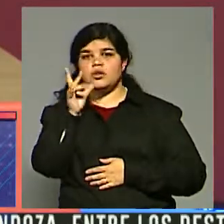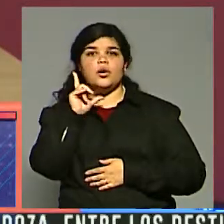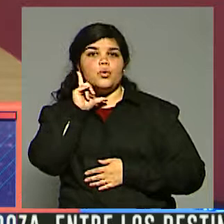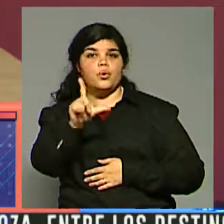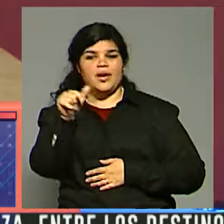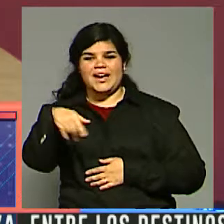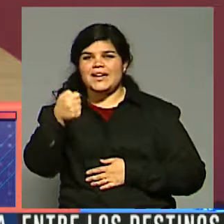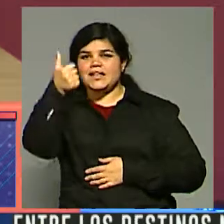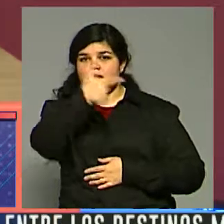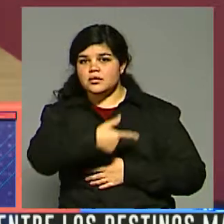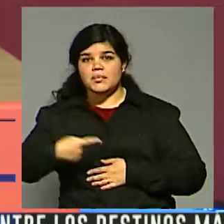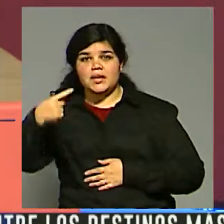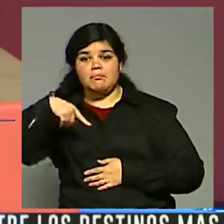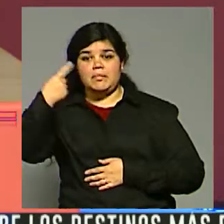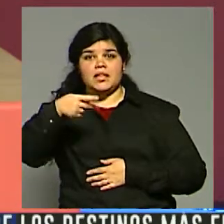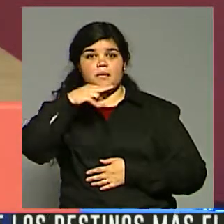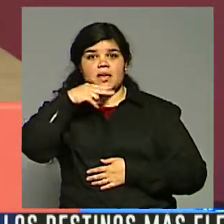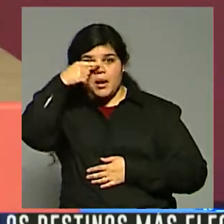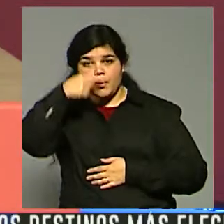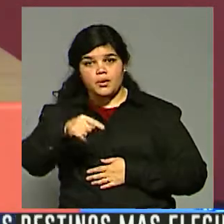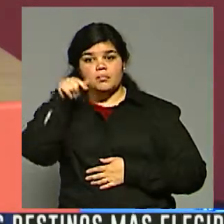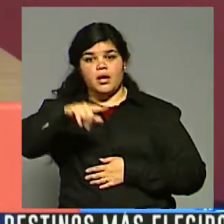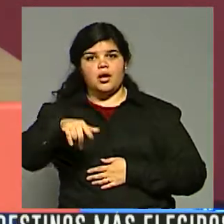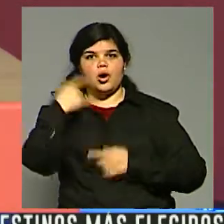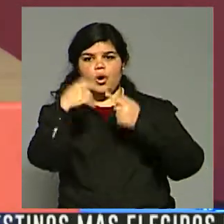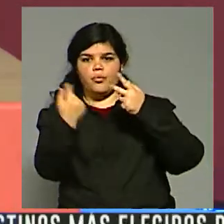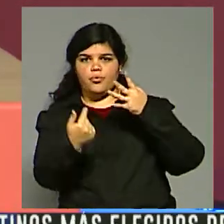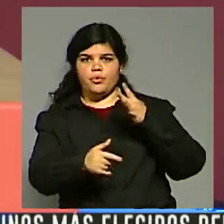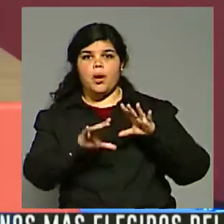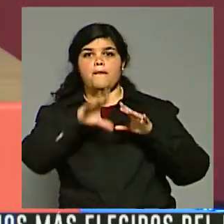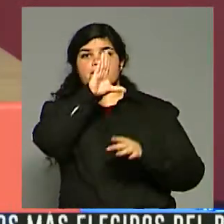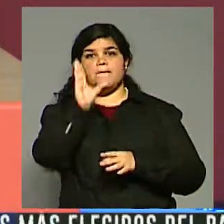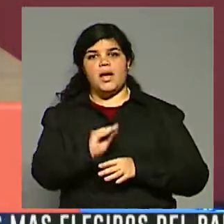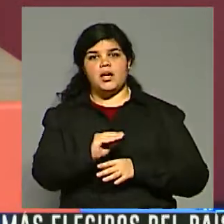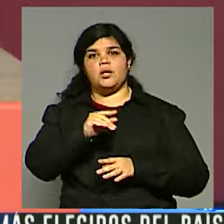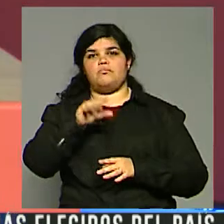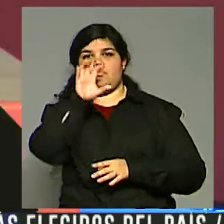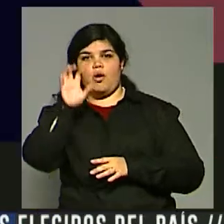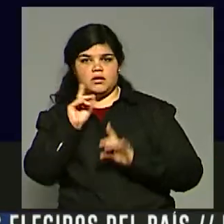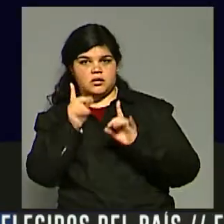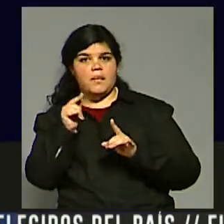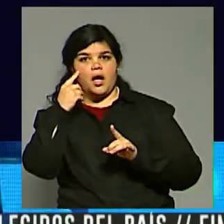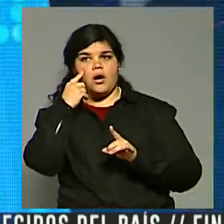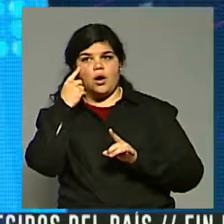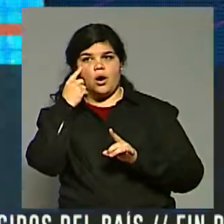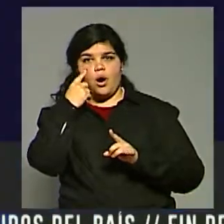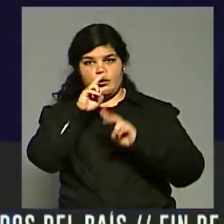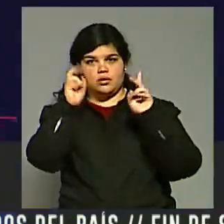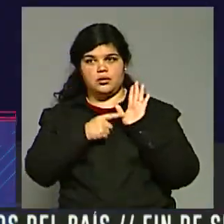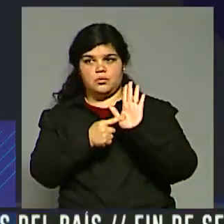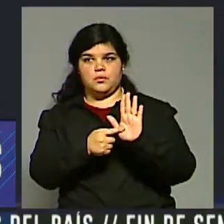la semana, mañana es el último día y han pasado muchas cosas en la provincia y en el país. Vamos a conocer los títulos.